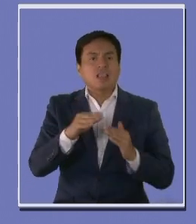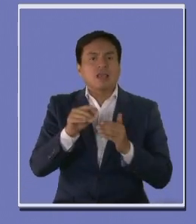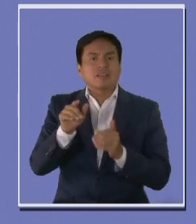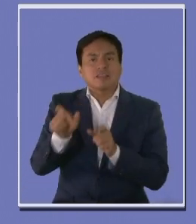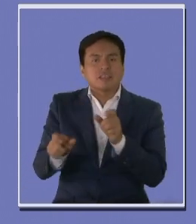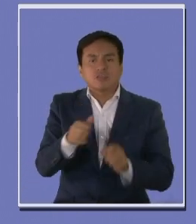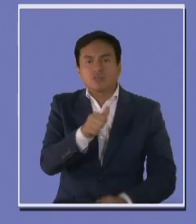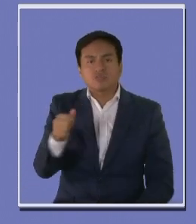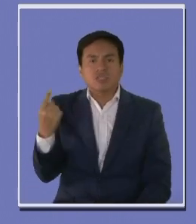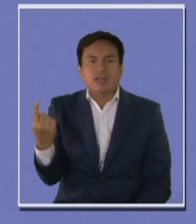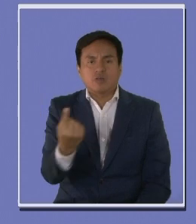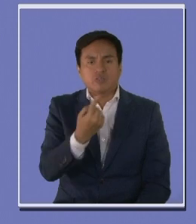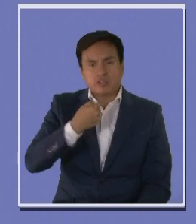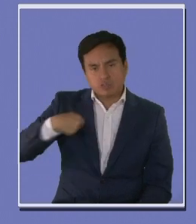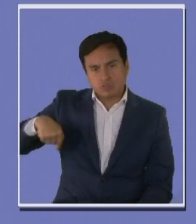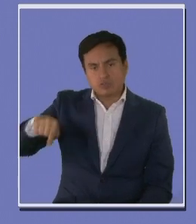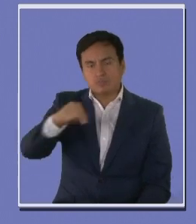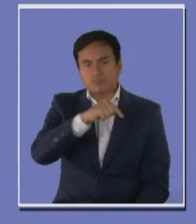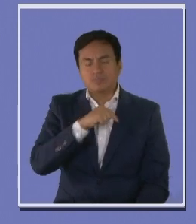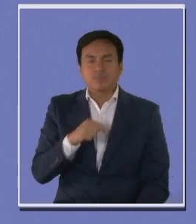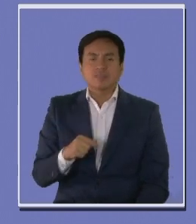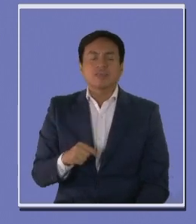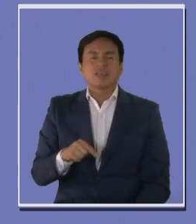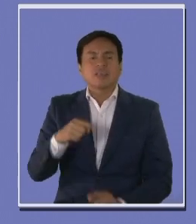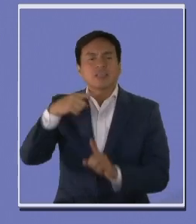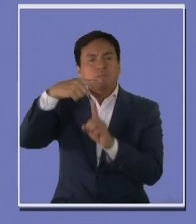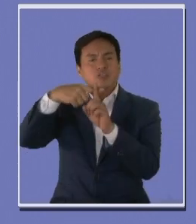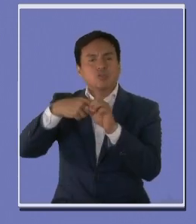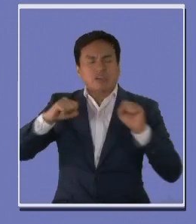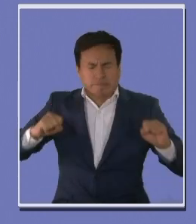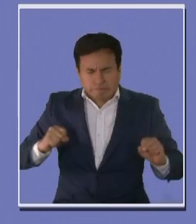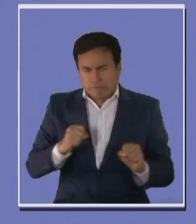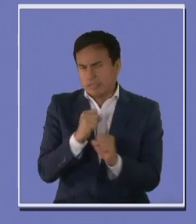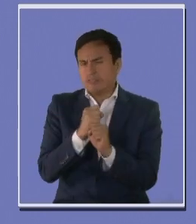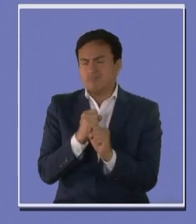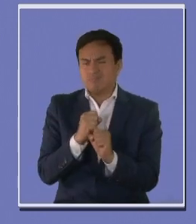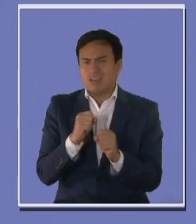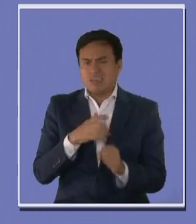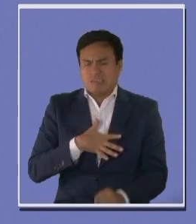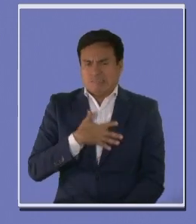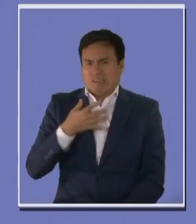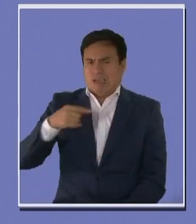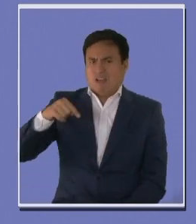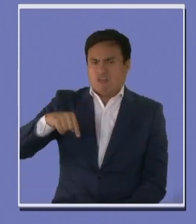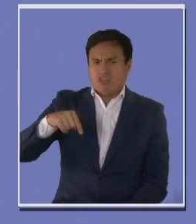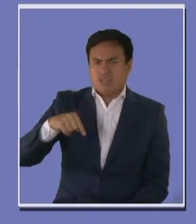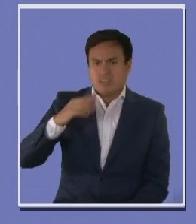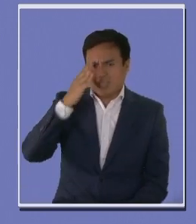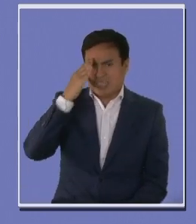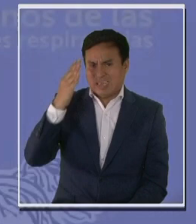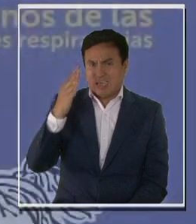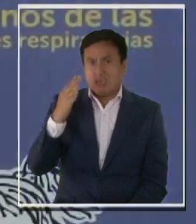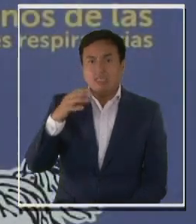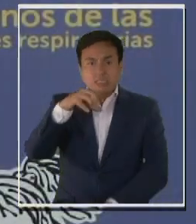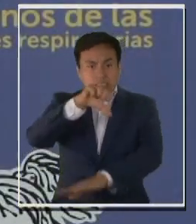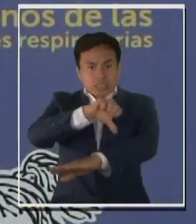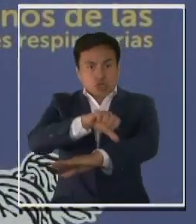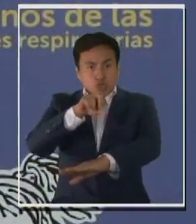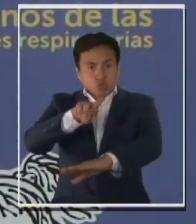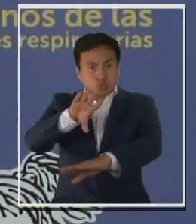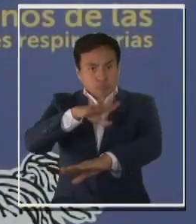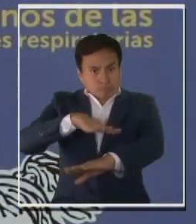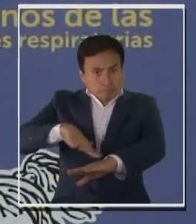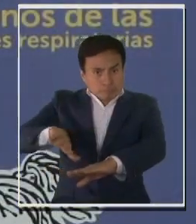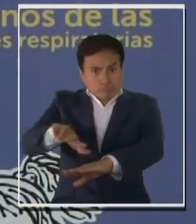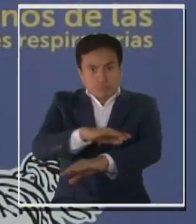y cada uno de nosotros Las bajas temperaturas que estamos viendo hoy en día especialmente en la zona centro y sur